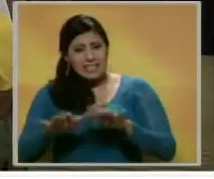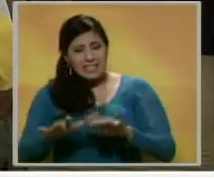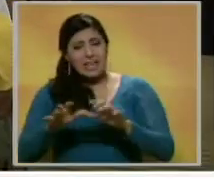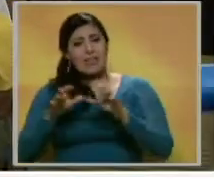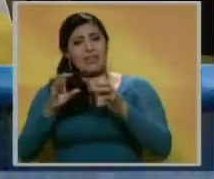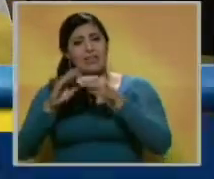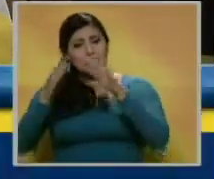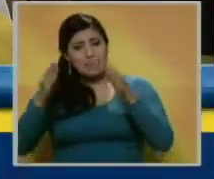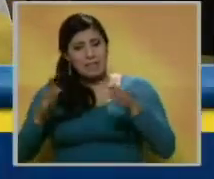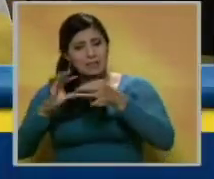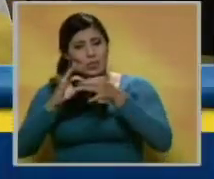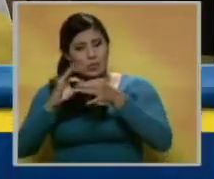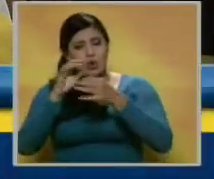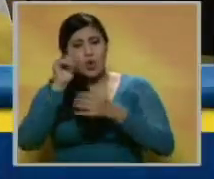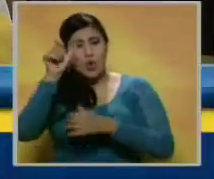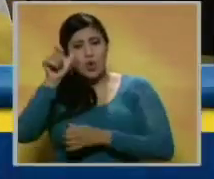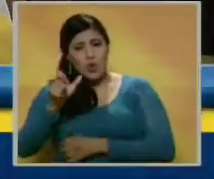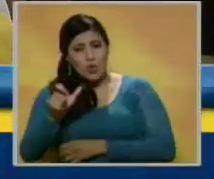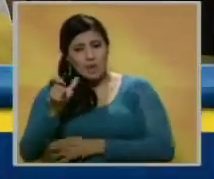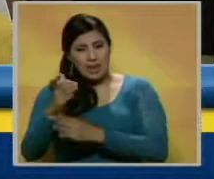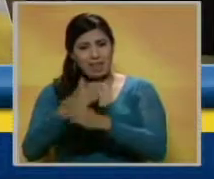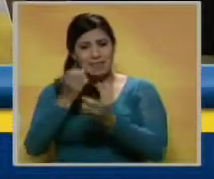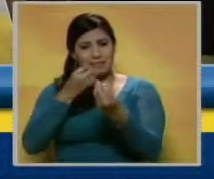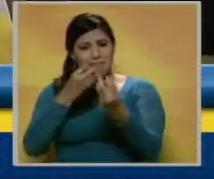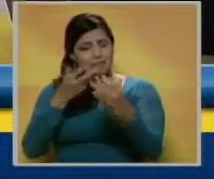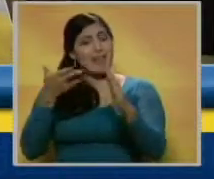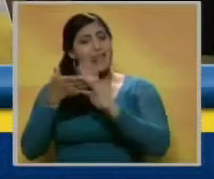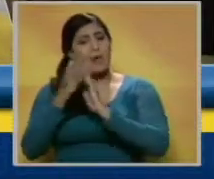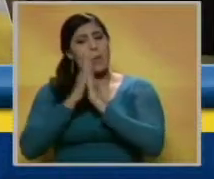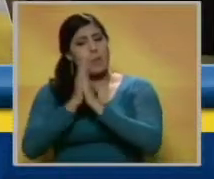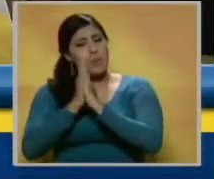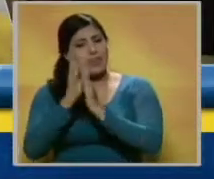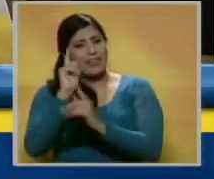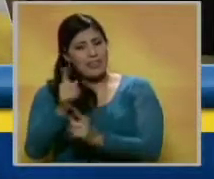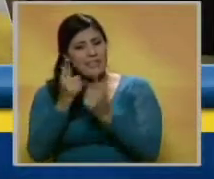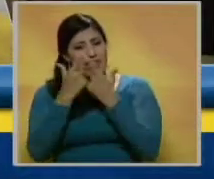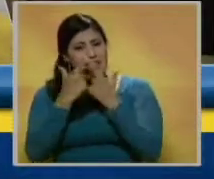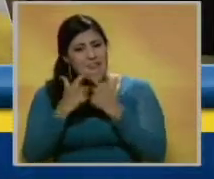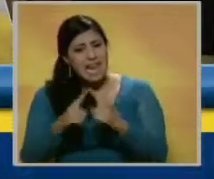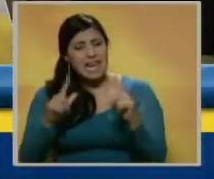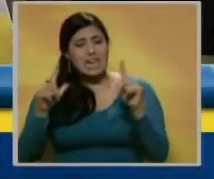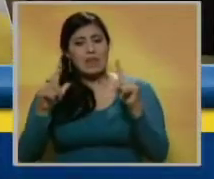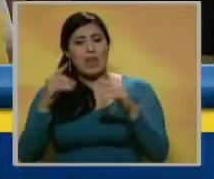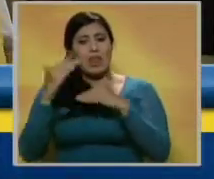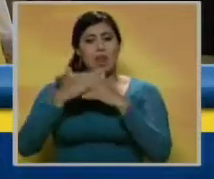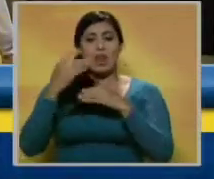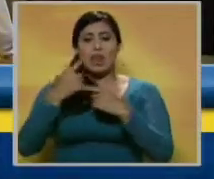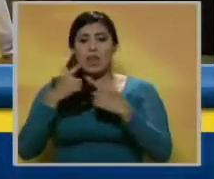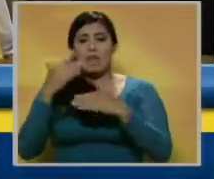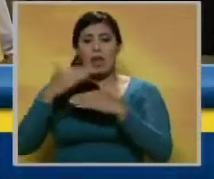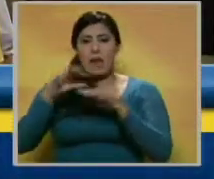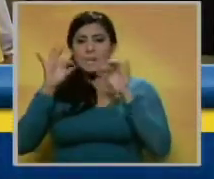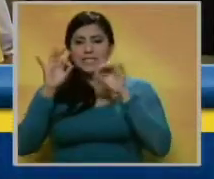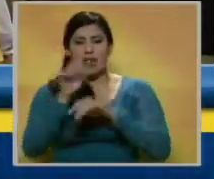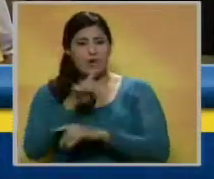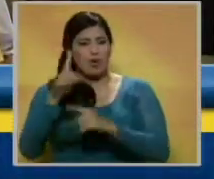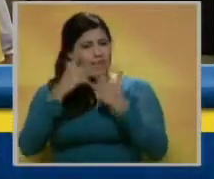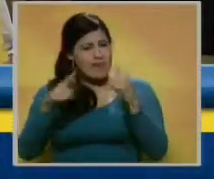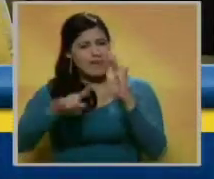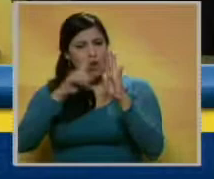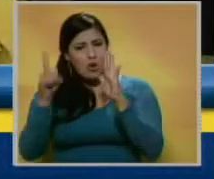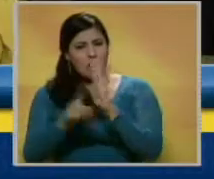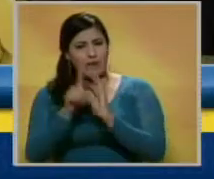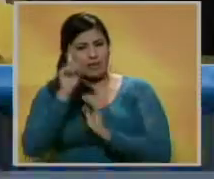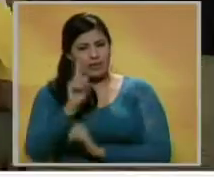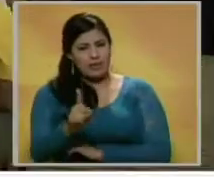la Mesa de la Unidad Democrática, Jesús Chudo Torrealba, pide que sea una libertad plena y no con condiciones especiales. Es la